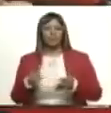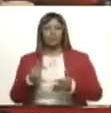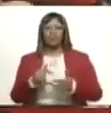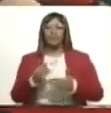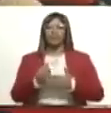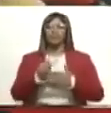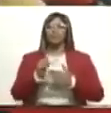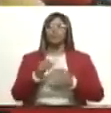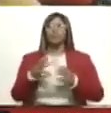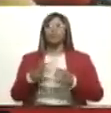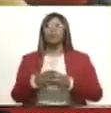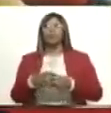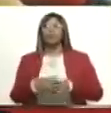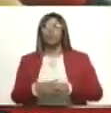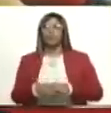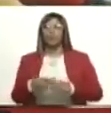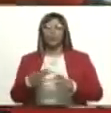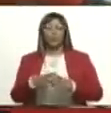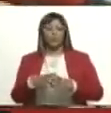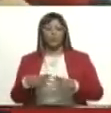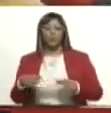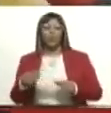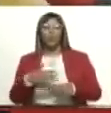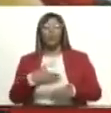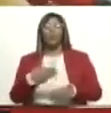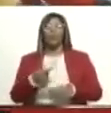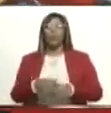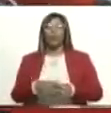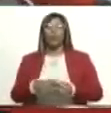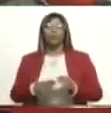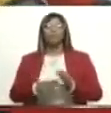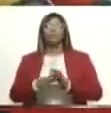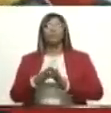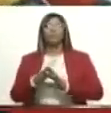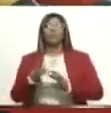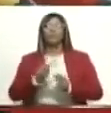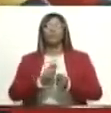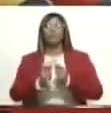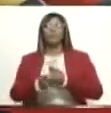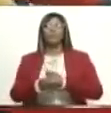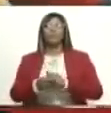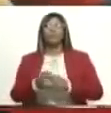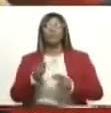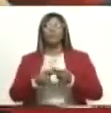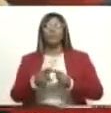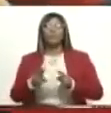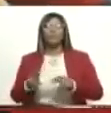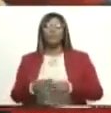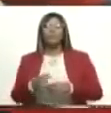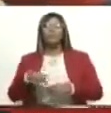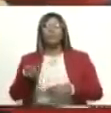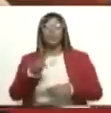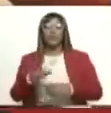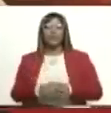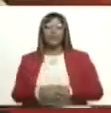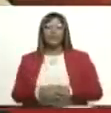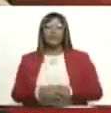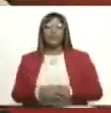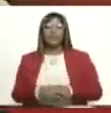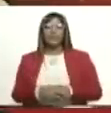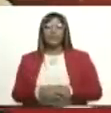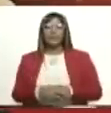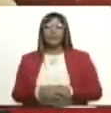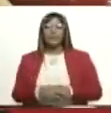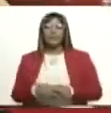ese cambio para que, en todo caso, podamos lograr una transformación en paz en Venezuela. Lo que algunos llaman